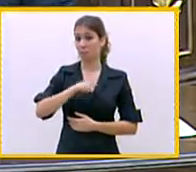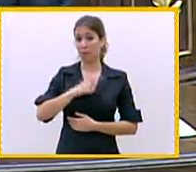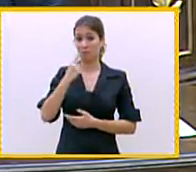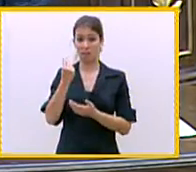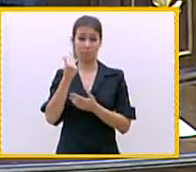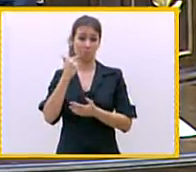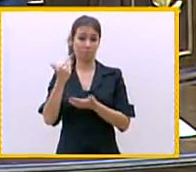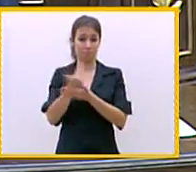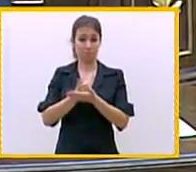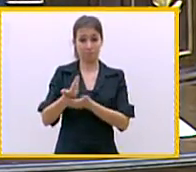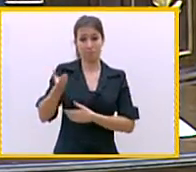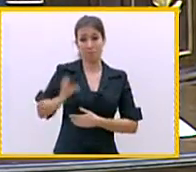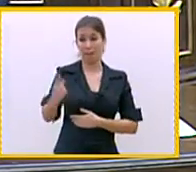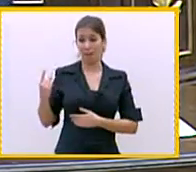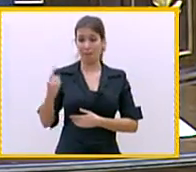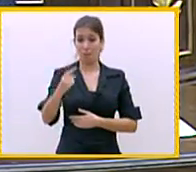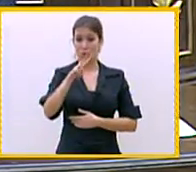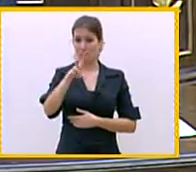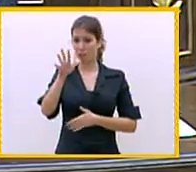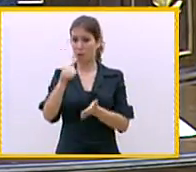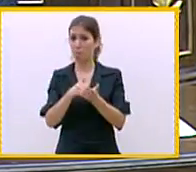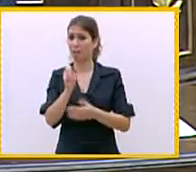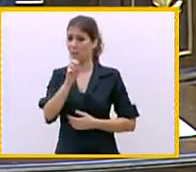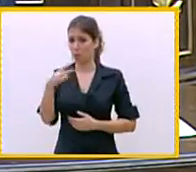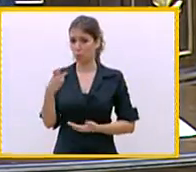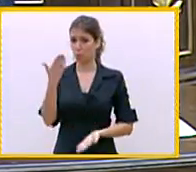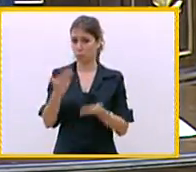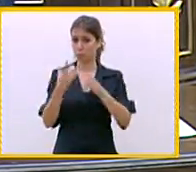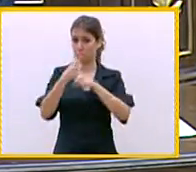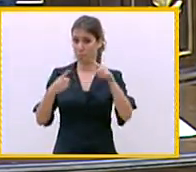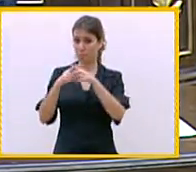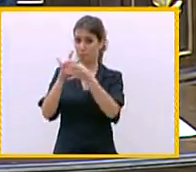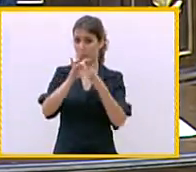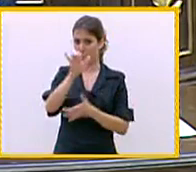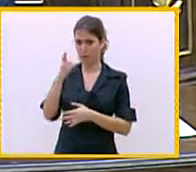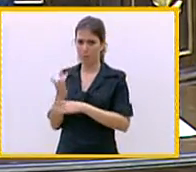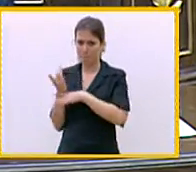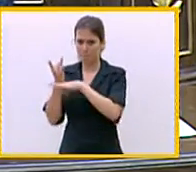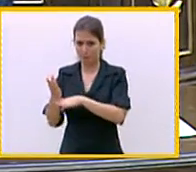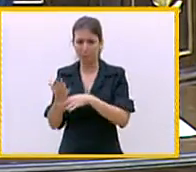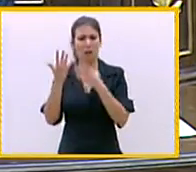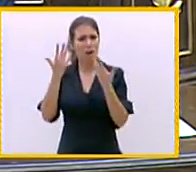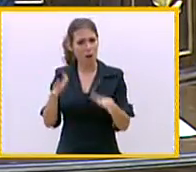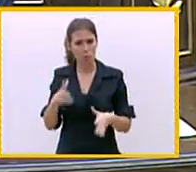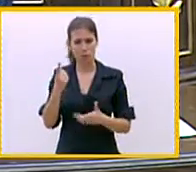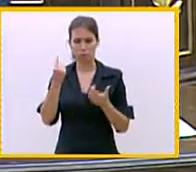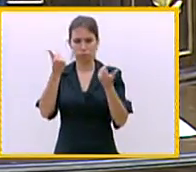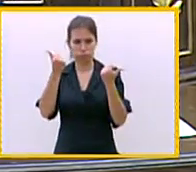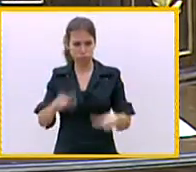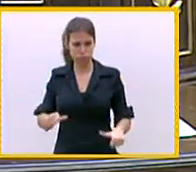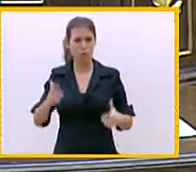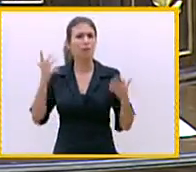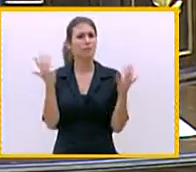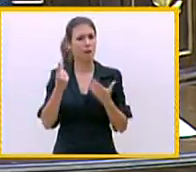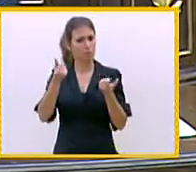los 25.000 euros y se mantiene por encima del promedio europeo. A pesar de la crisis económica, de la grave crisis